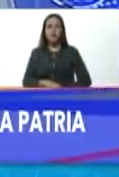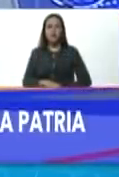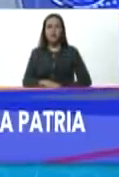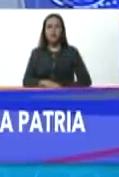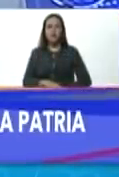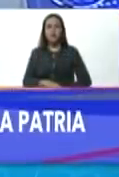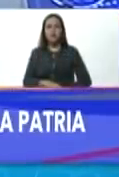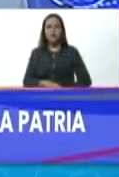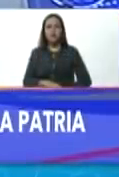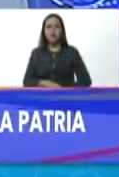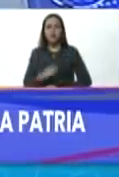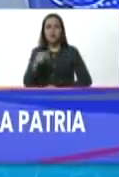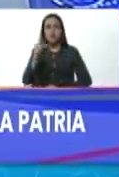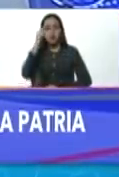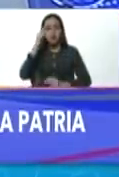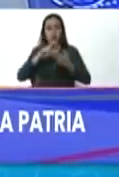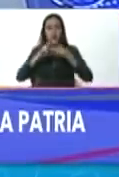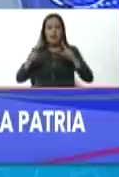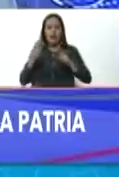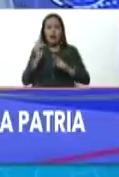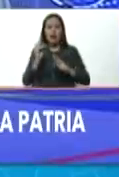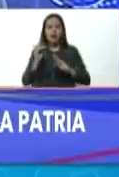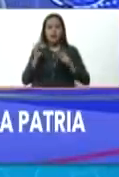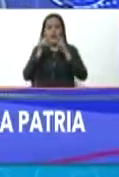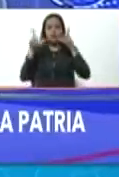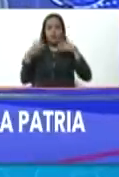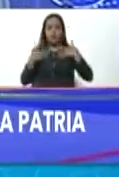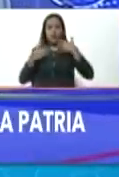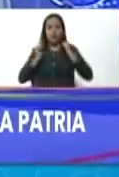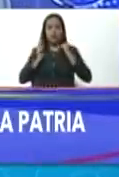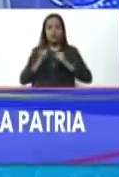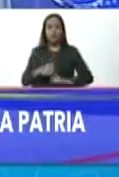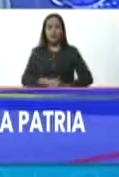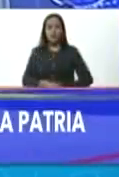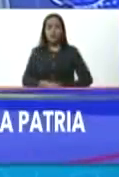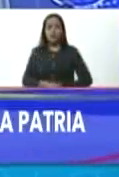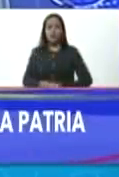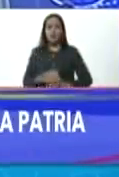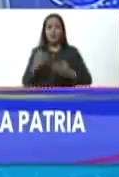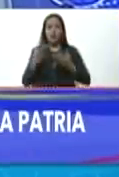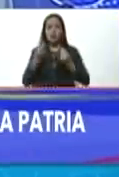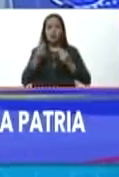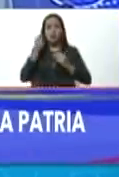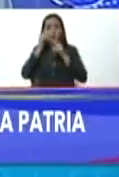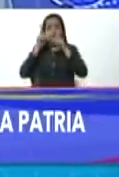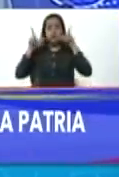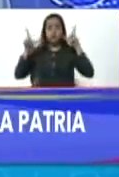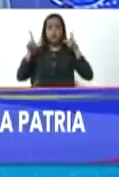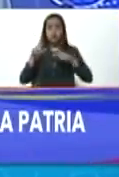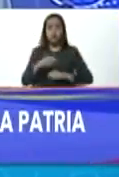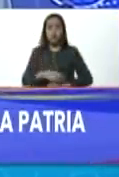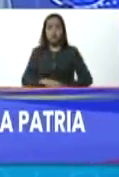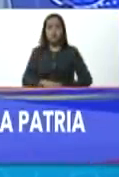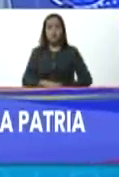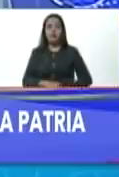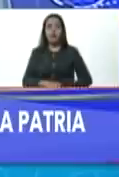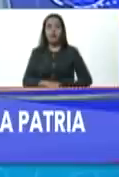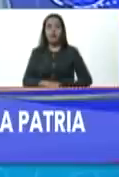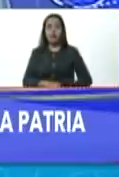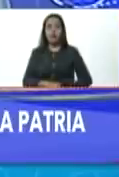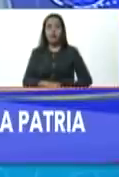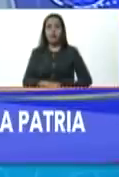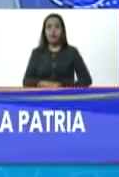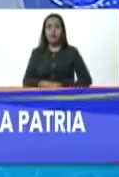He quedado impresionado, Aristóbulo, de verdad, muy impresionado. ¿Cómo este pueblo